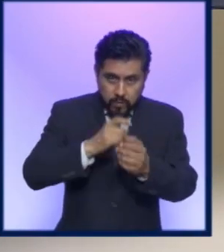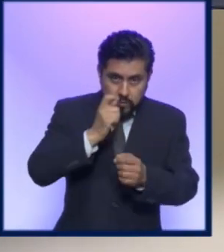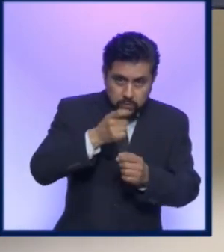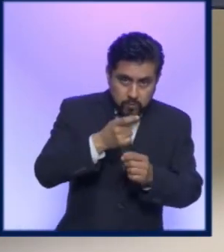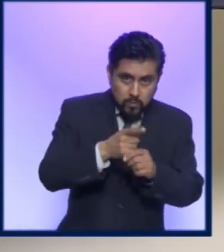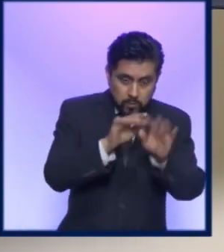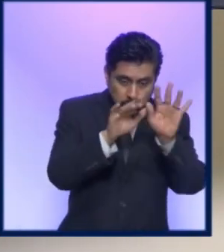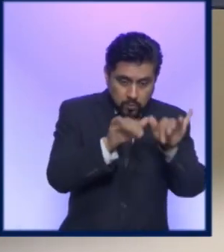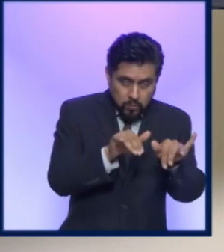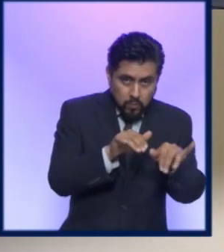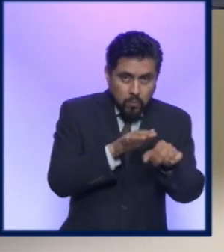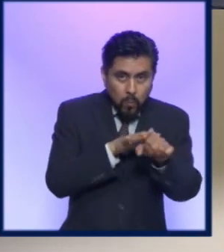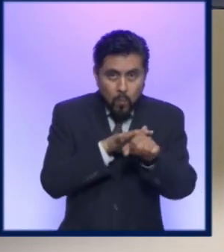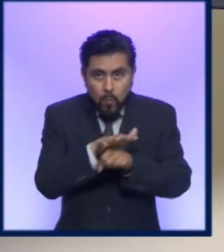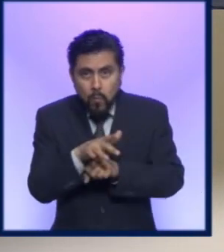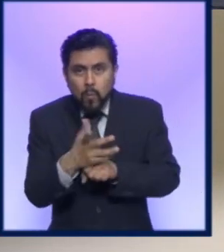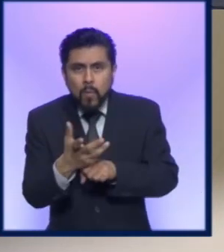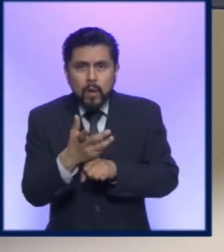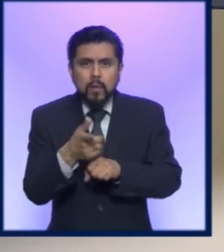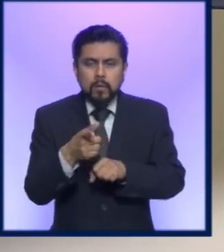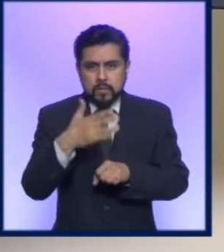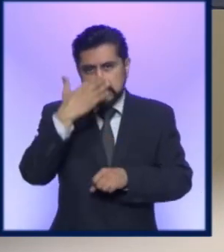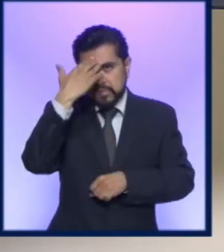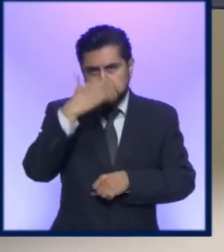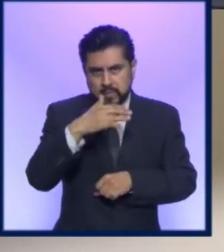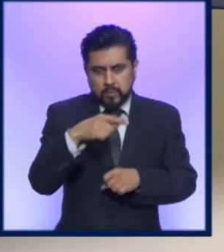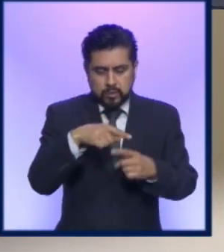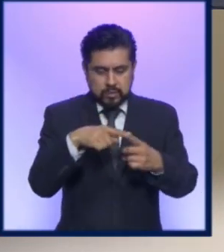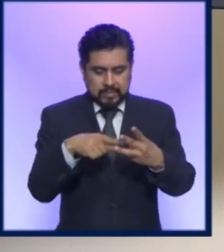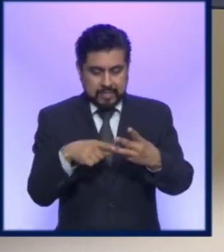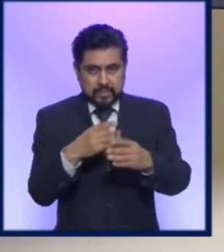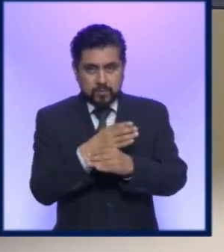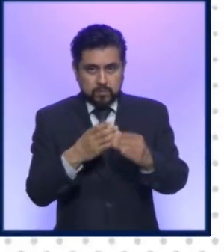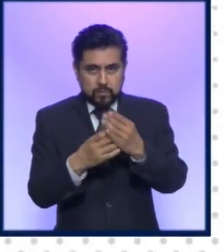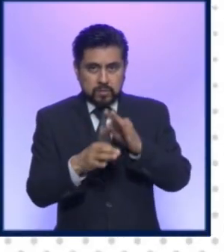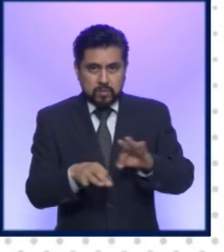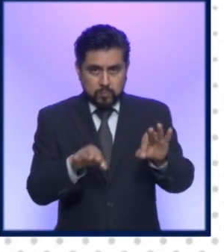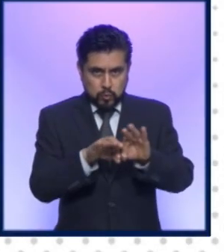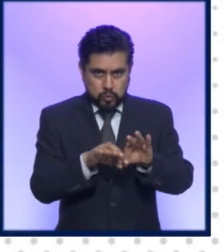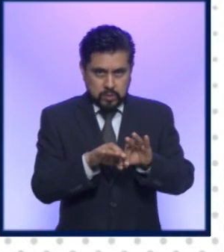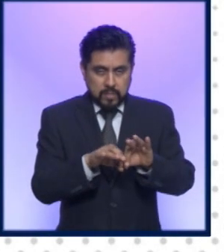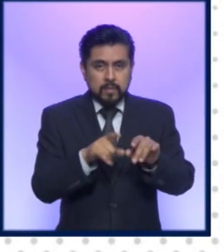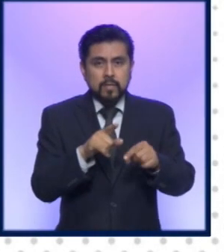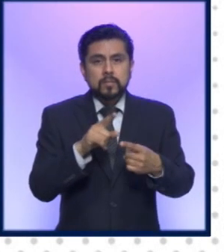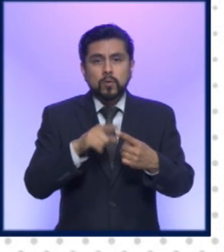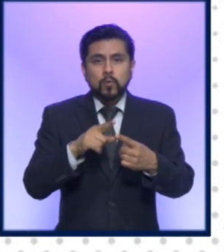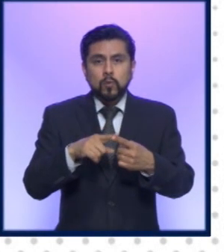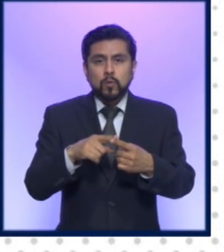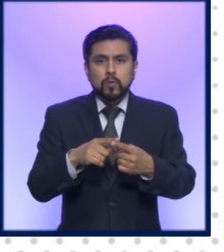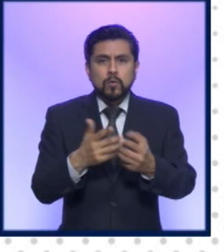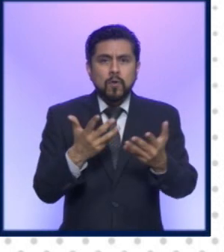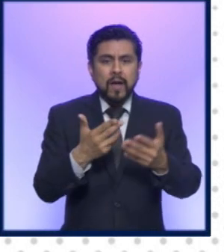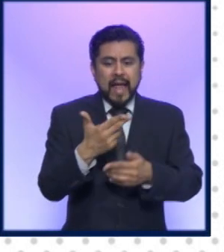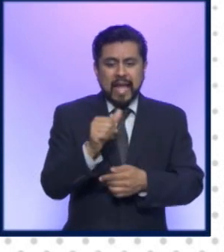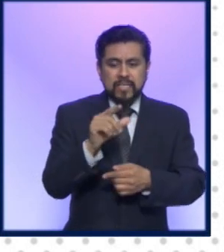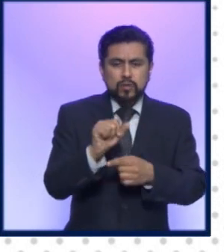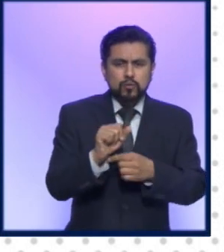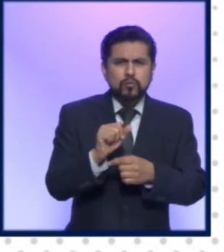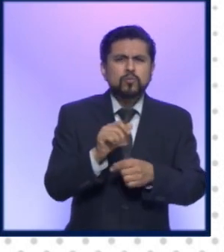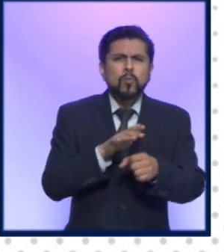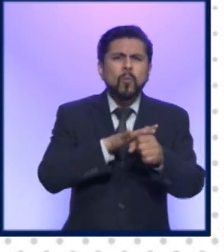texto y que como sabemos está integrado por tres elementos fundamentales los hechos es decir el problema jurídico